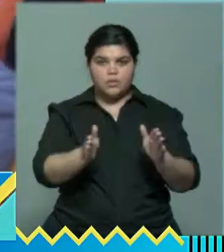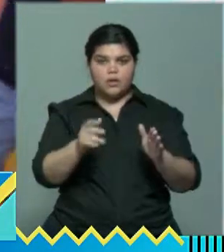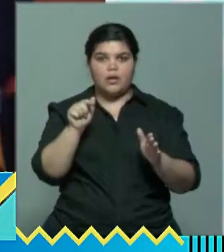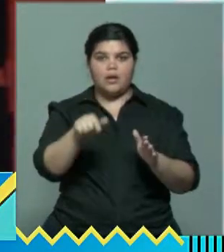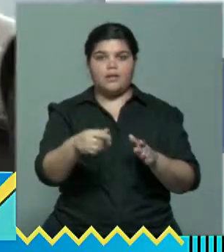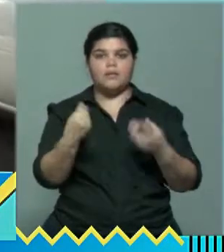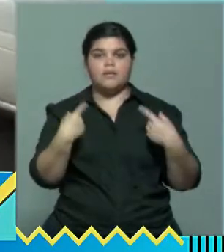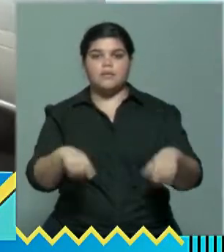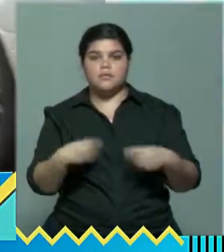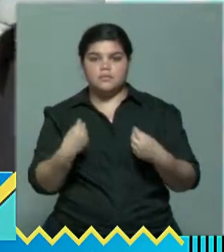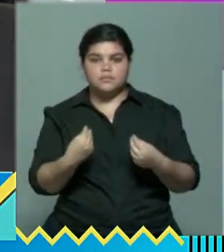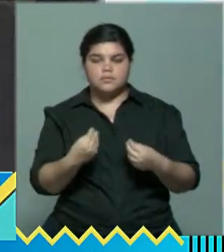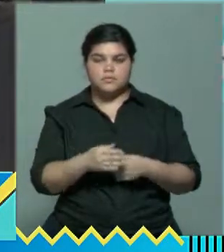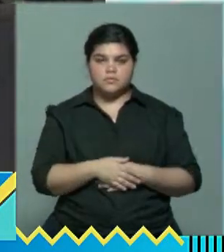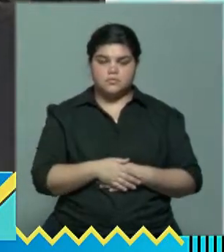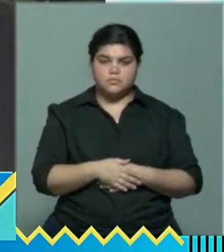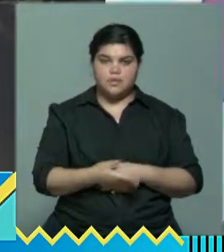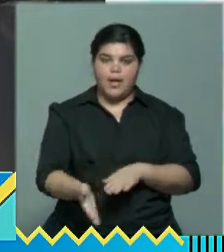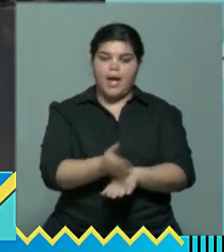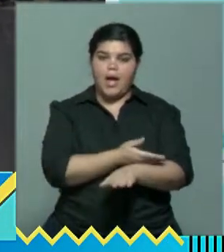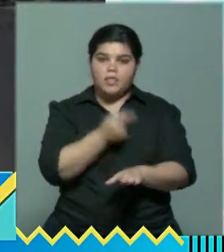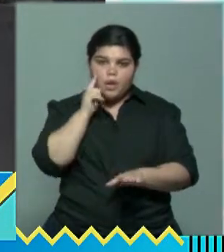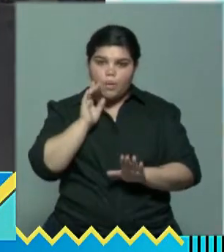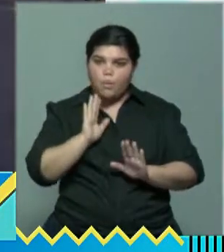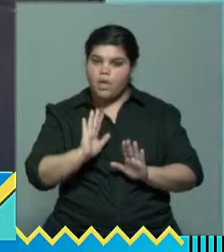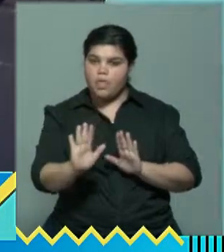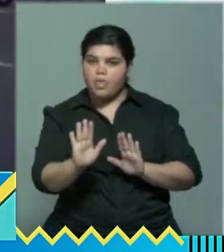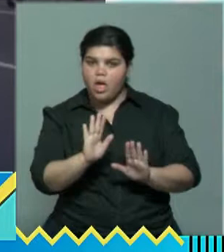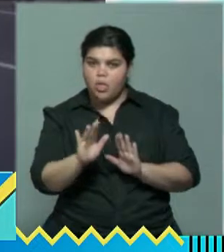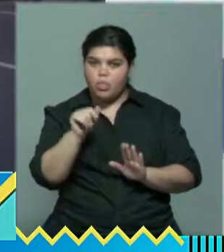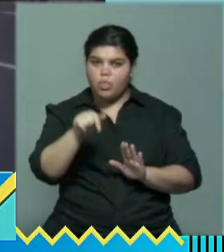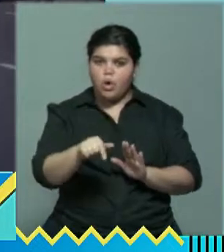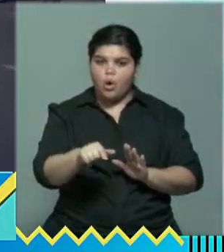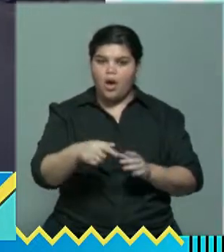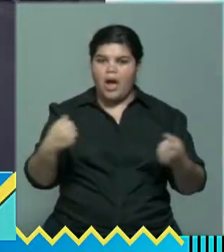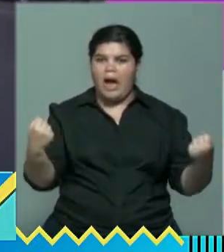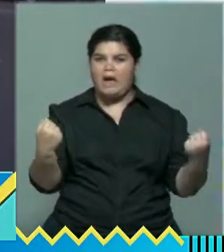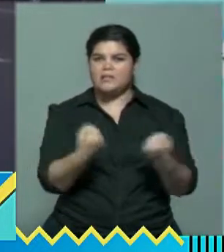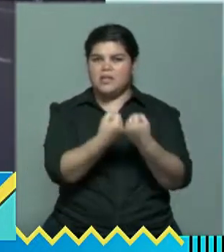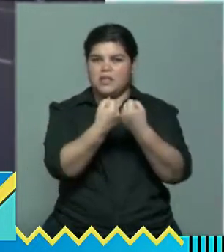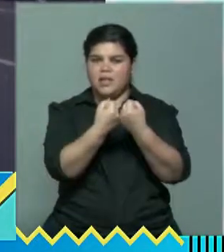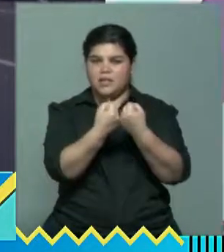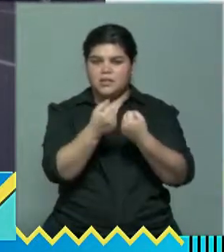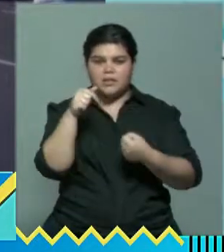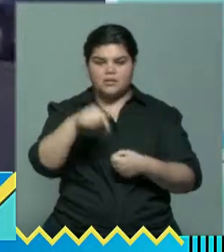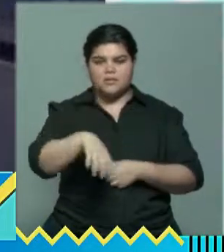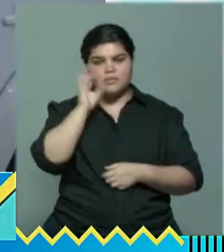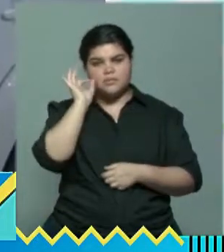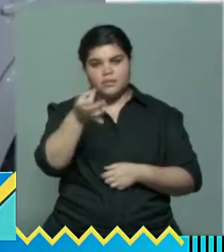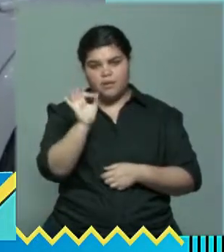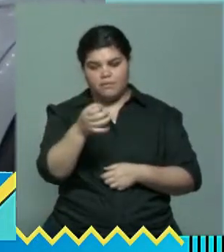fundamentalmente a prevenir el tema de los accidentes de tránsito, que sabemos que en la provincia todos los